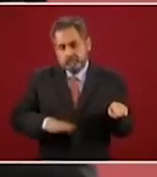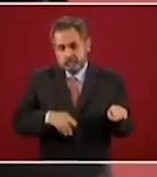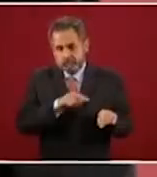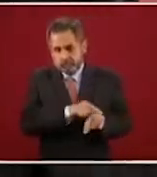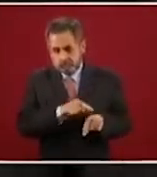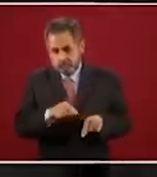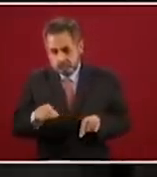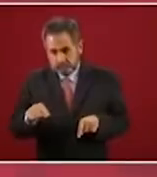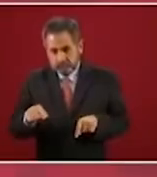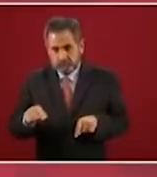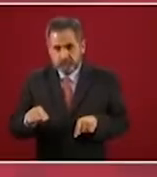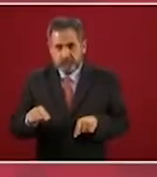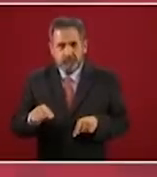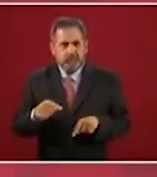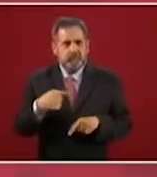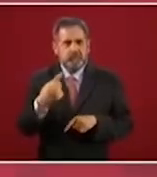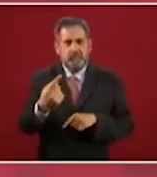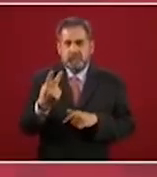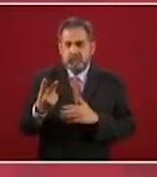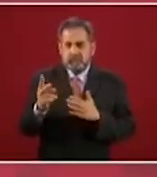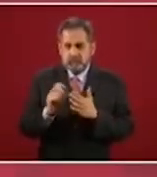En 2 meses